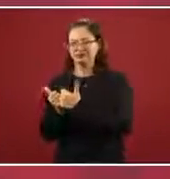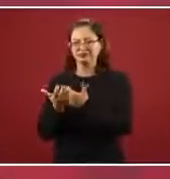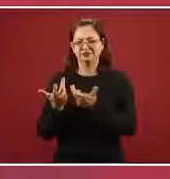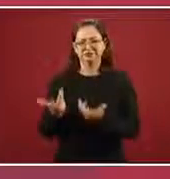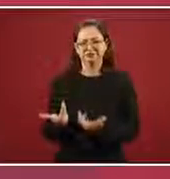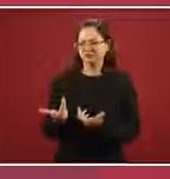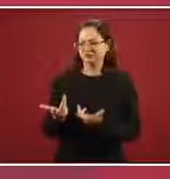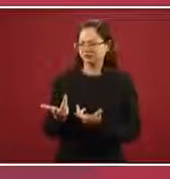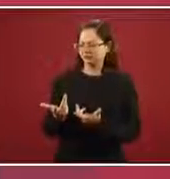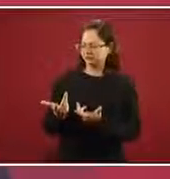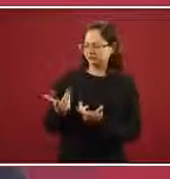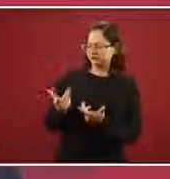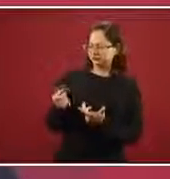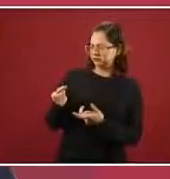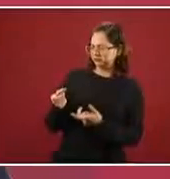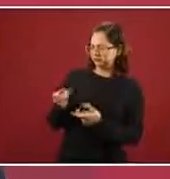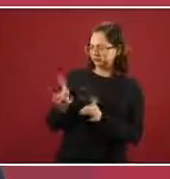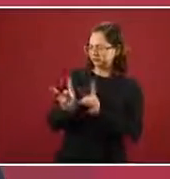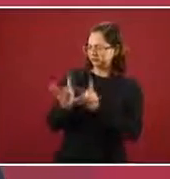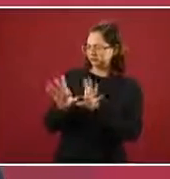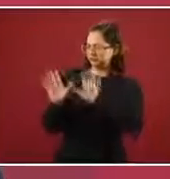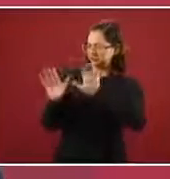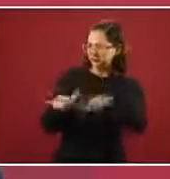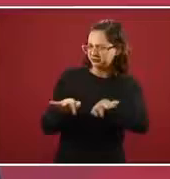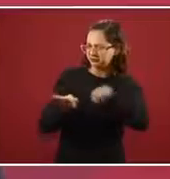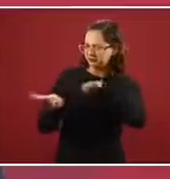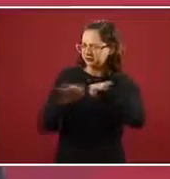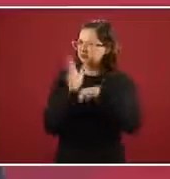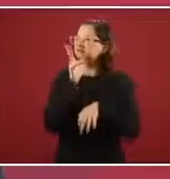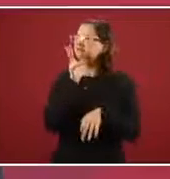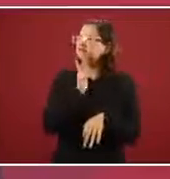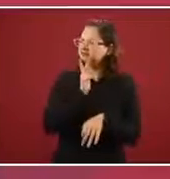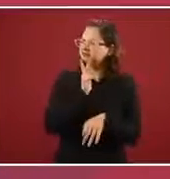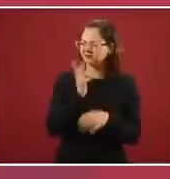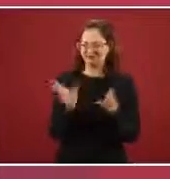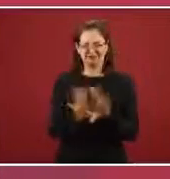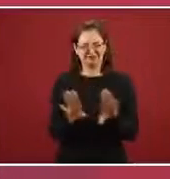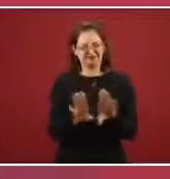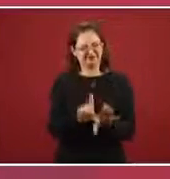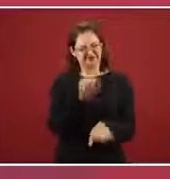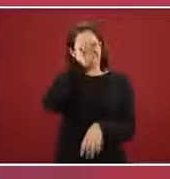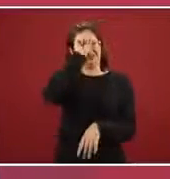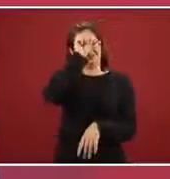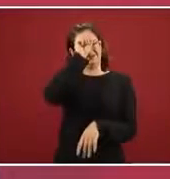trabajando en exploración, en la perforación de pozos petroleros. ¿Qué es eso?